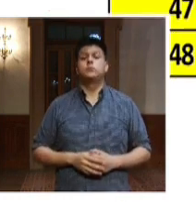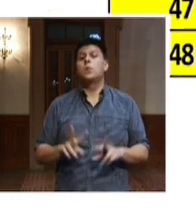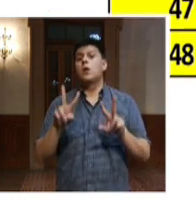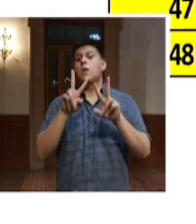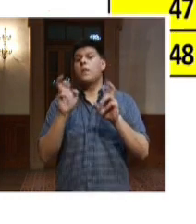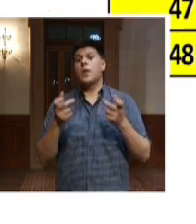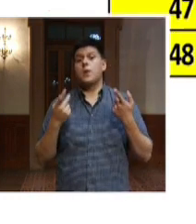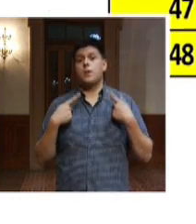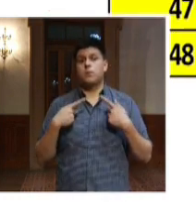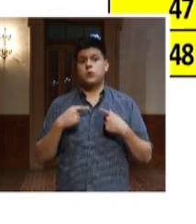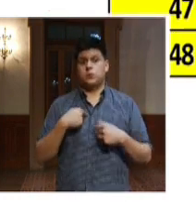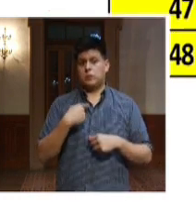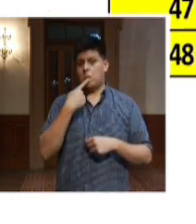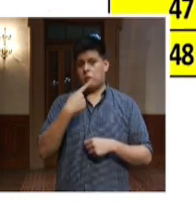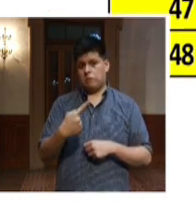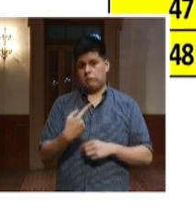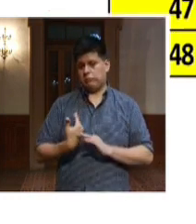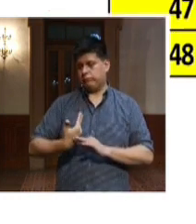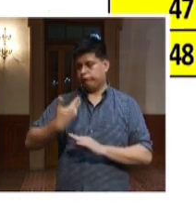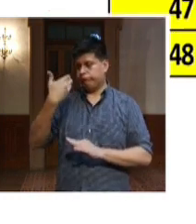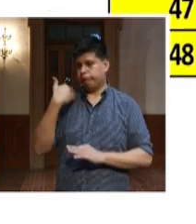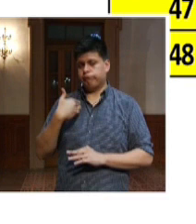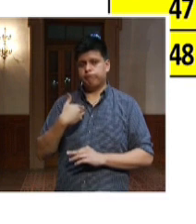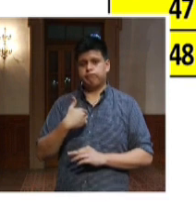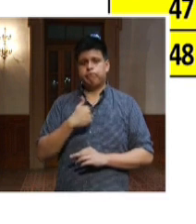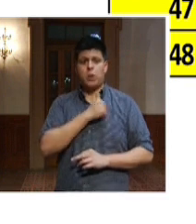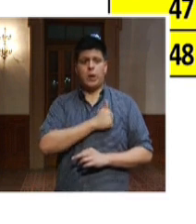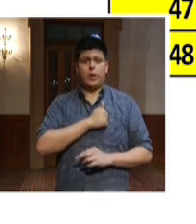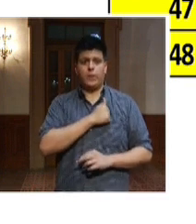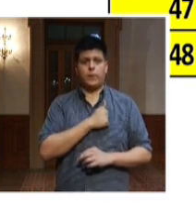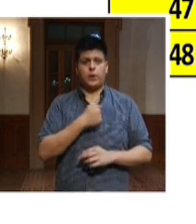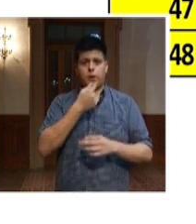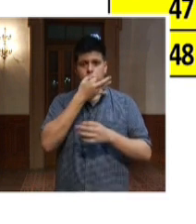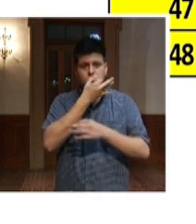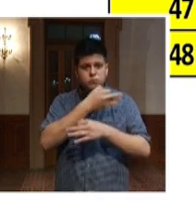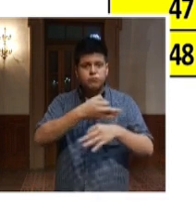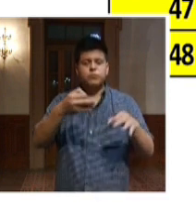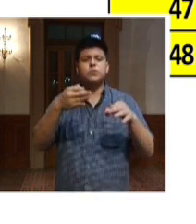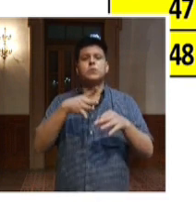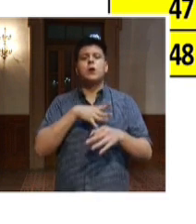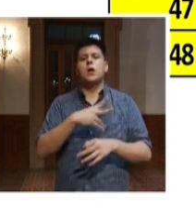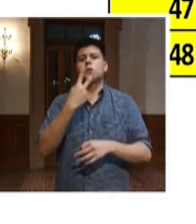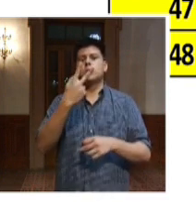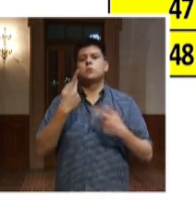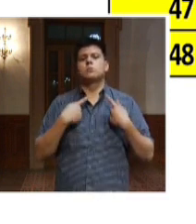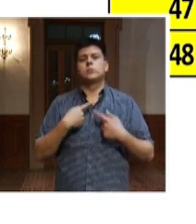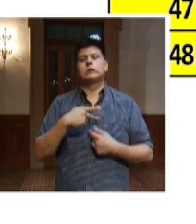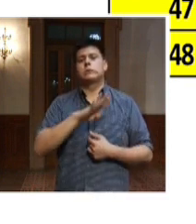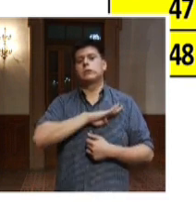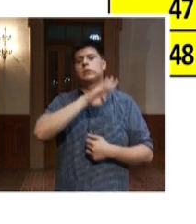Les decía que lamentablemente hoy les tengo que comentar que hay dos defunciones más.